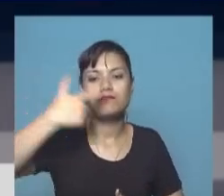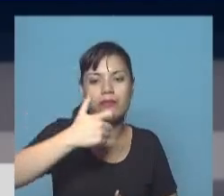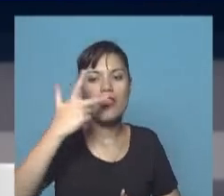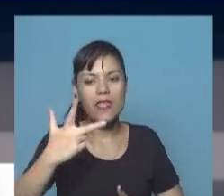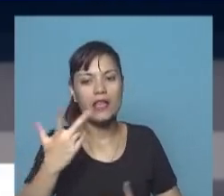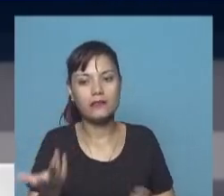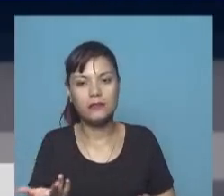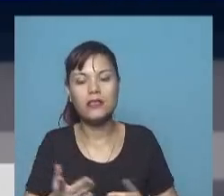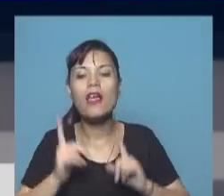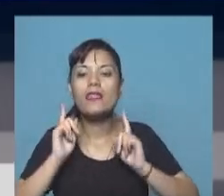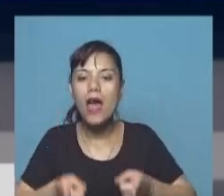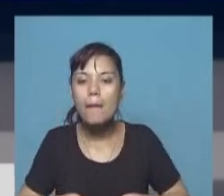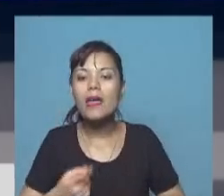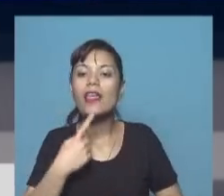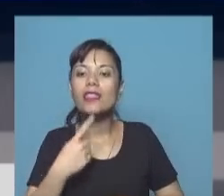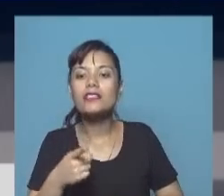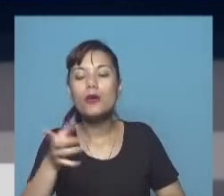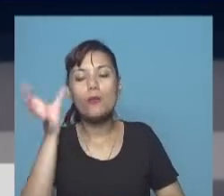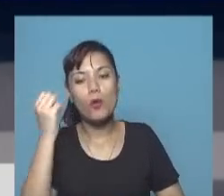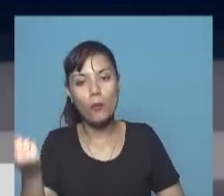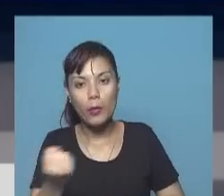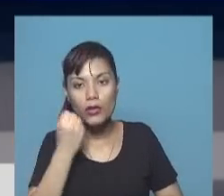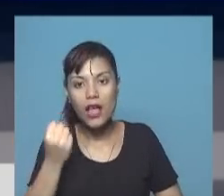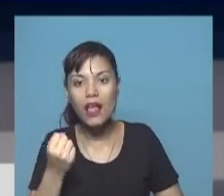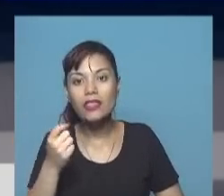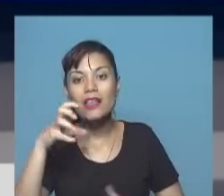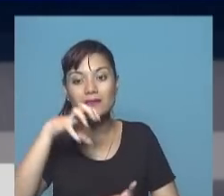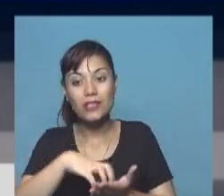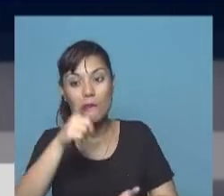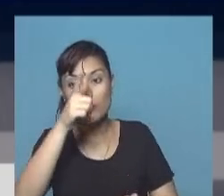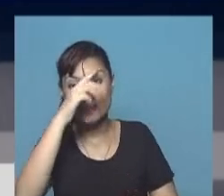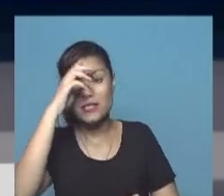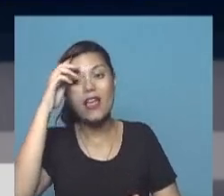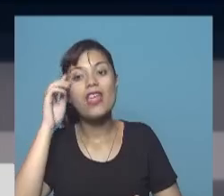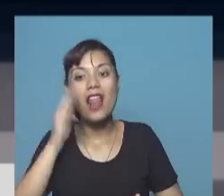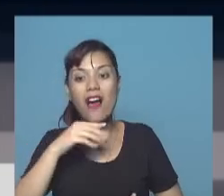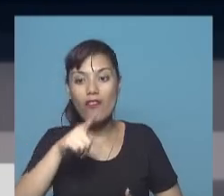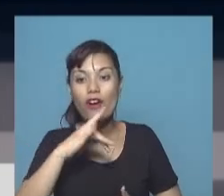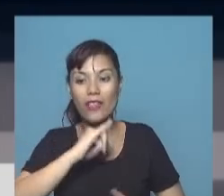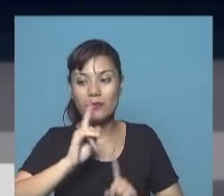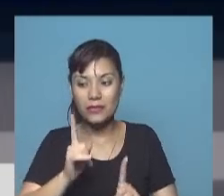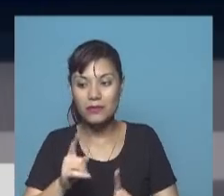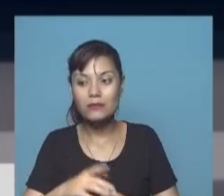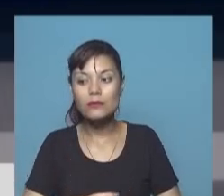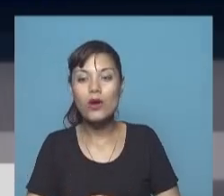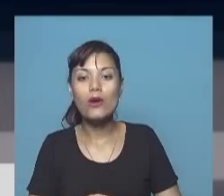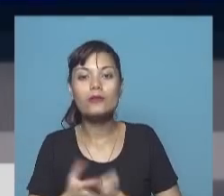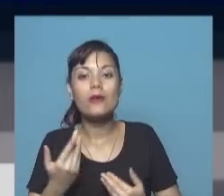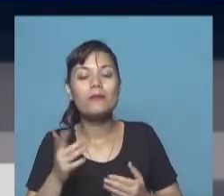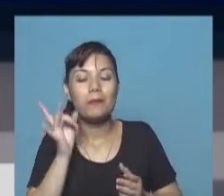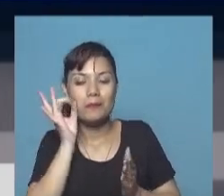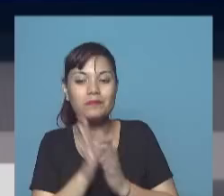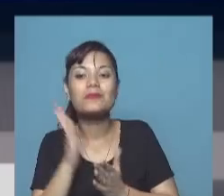3 tiros. También hay que decir, y esto es muy importante, que la comisaría de La Boca en la que se radicó la denuncia, en la que se intentó,